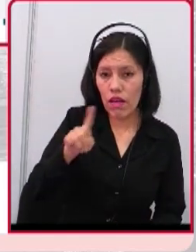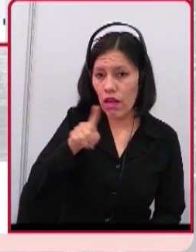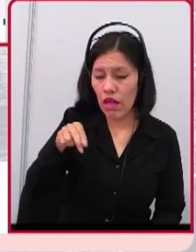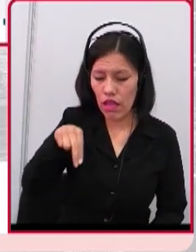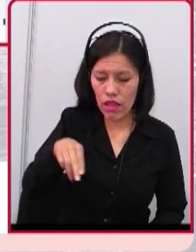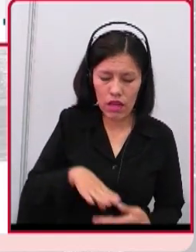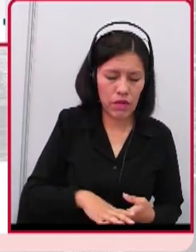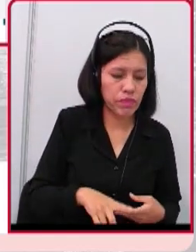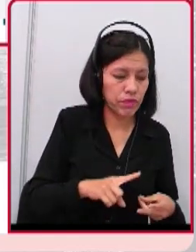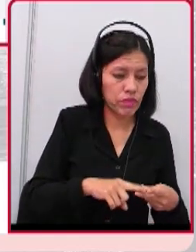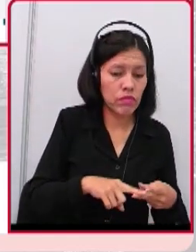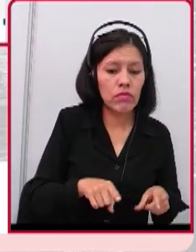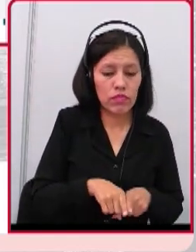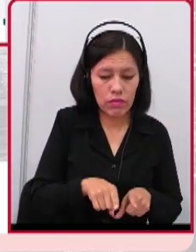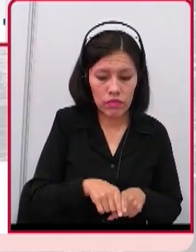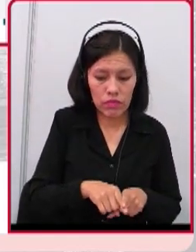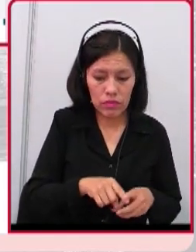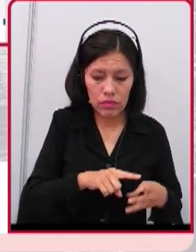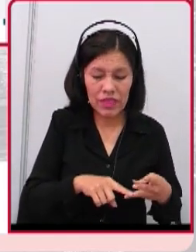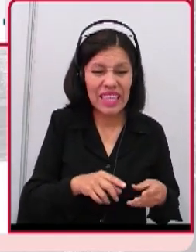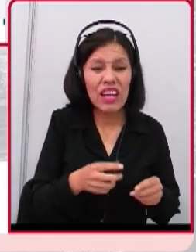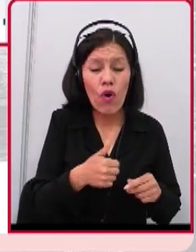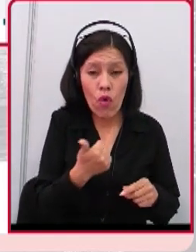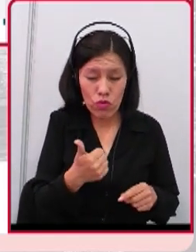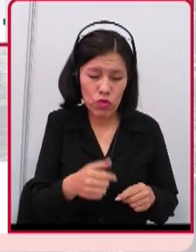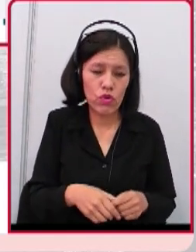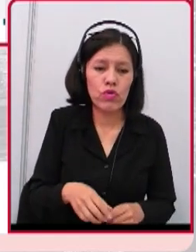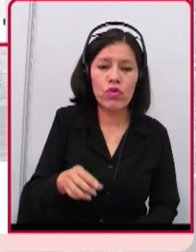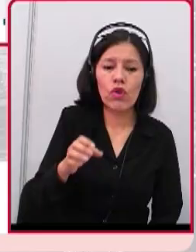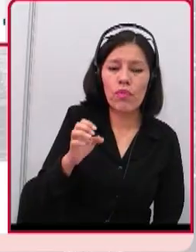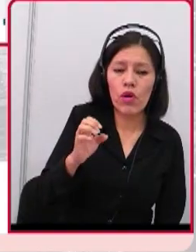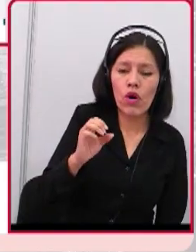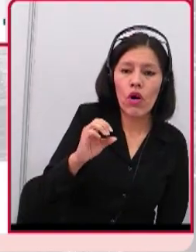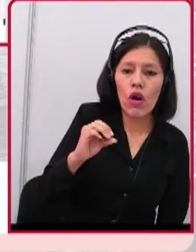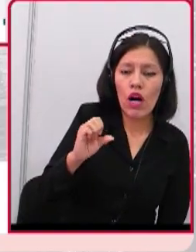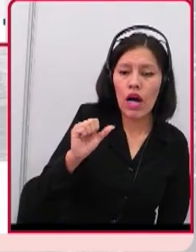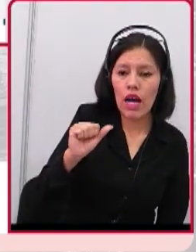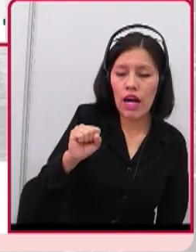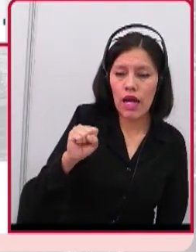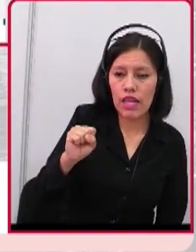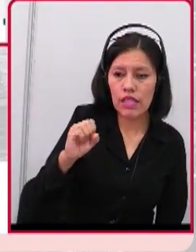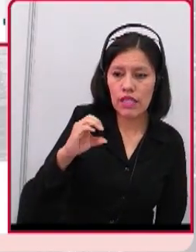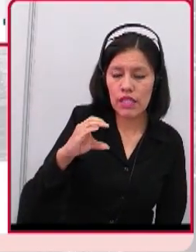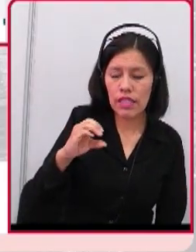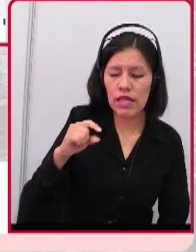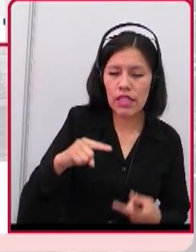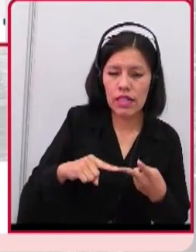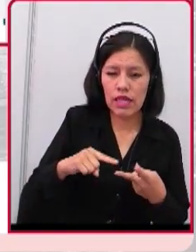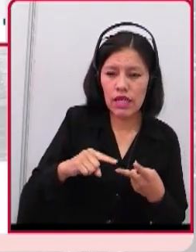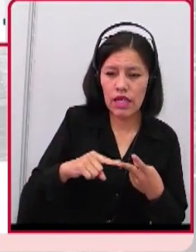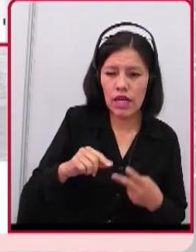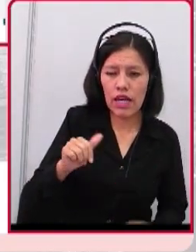arsénico, cobre, fierro, azufre, antimonio y carbón orgánico.